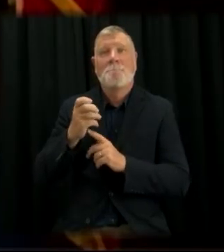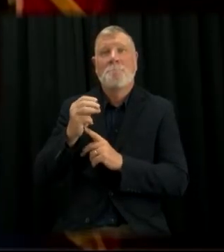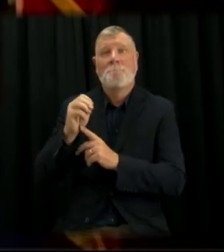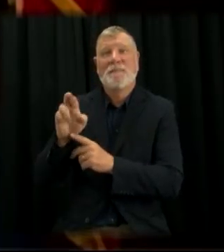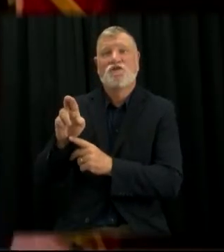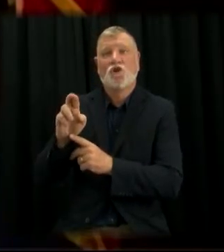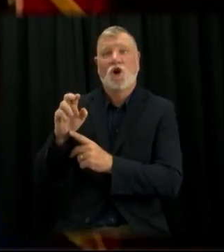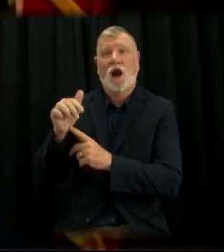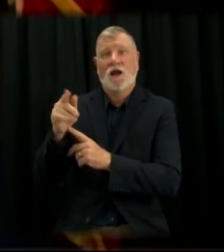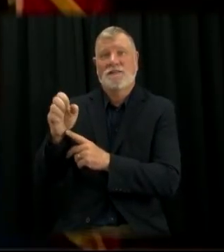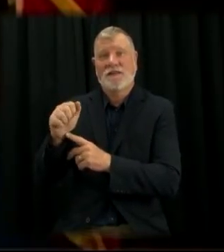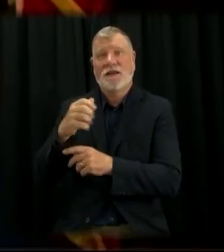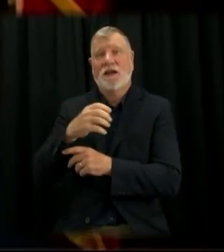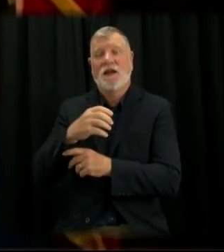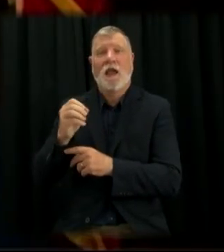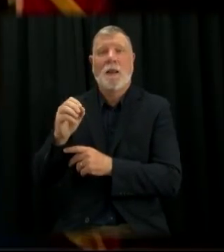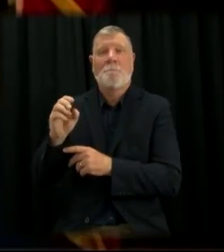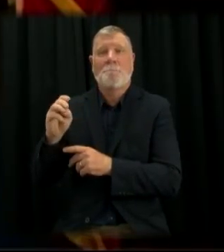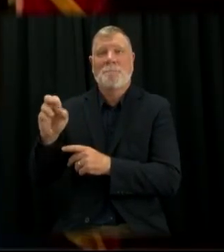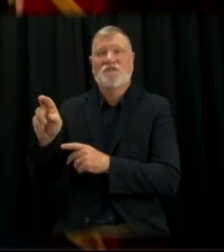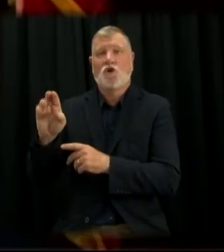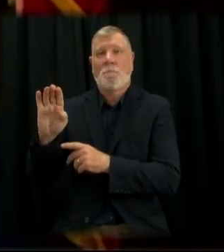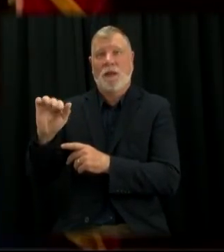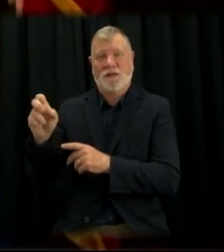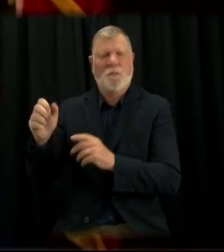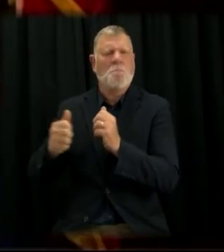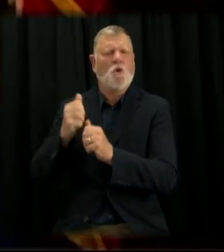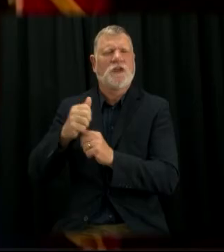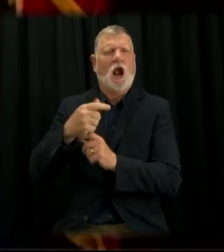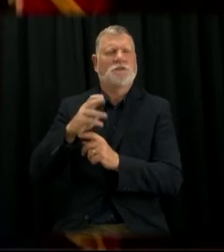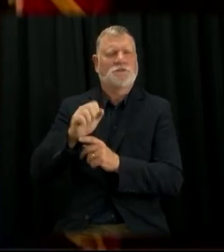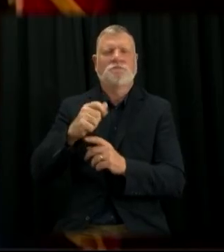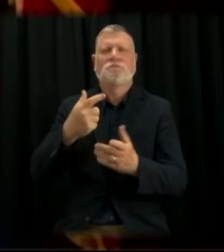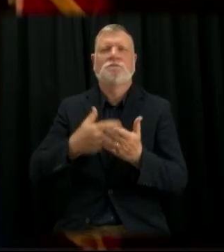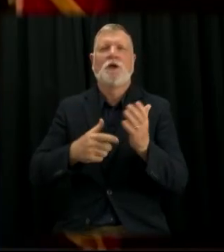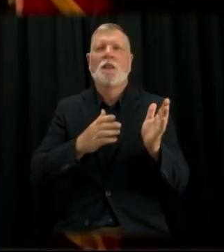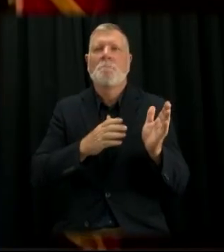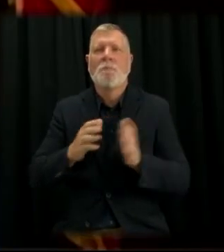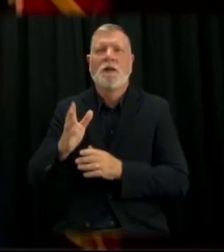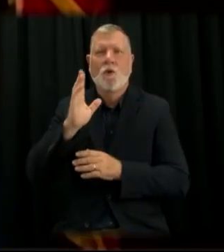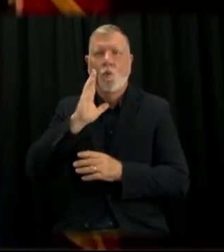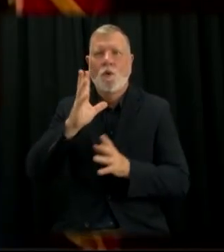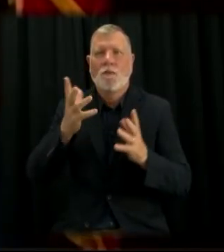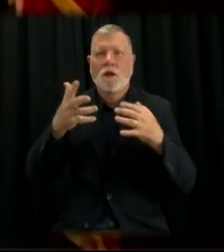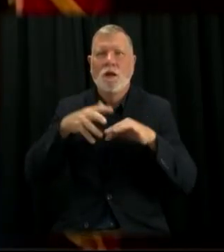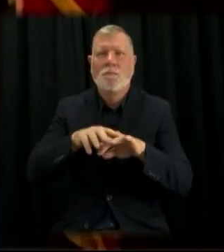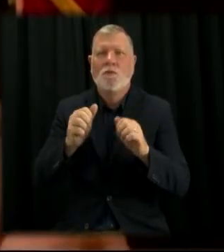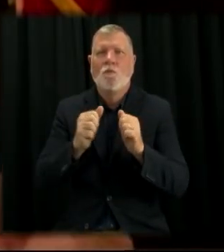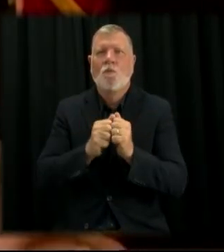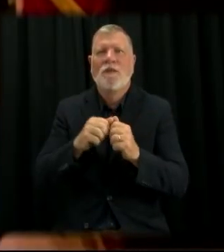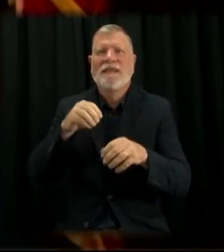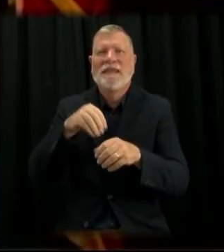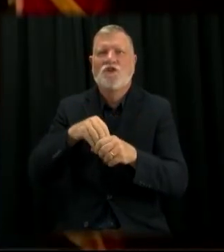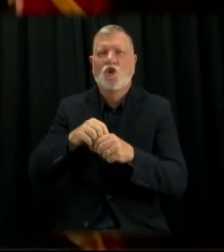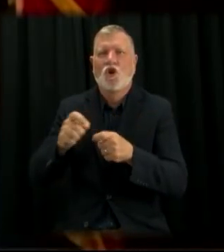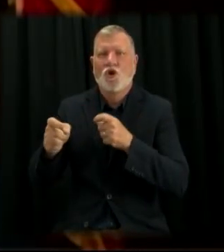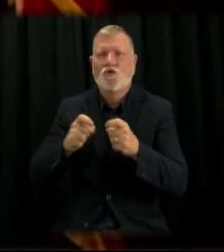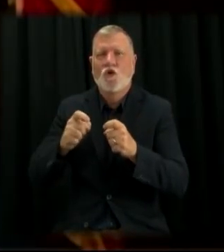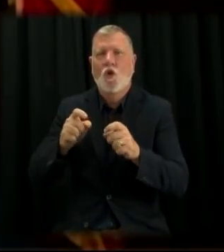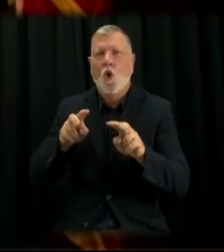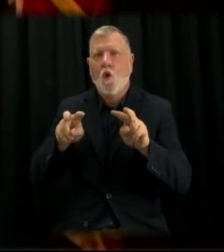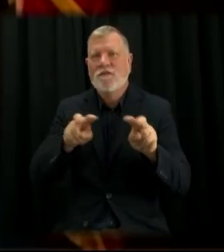señor García, el señor particular y el señor Biggs, particularmente el señor García, este plan será incluido o va a complementar